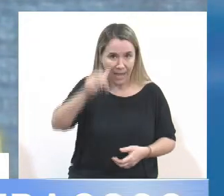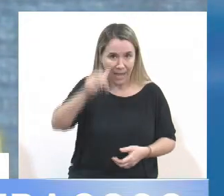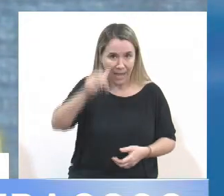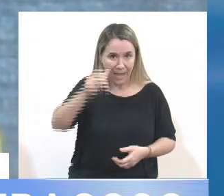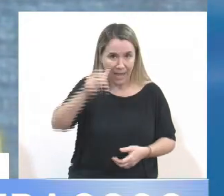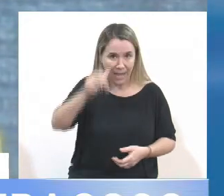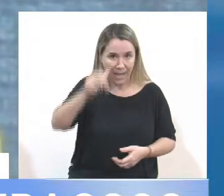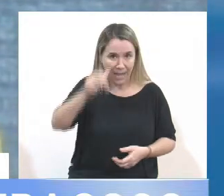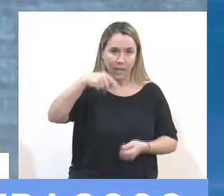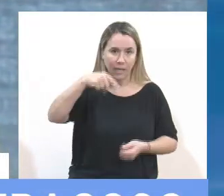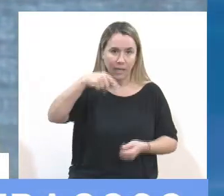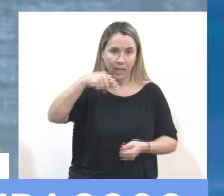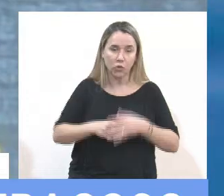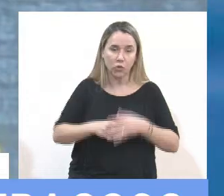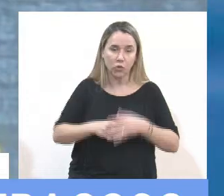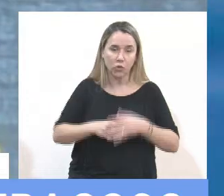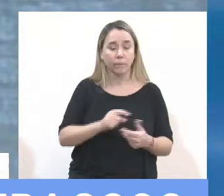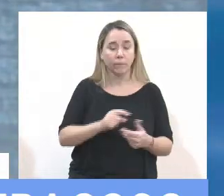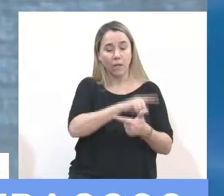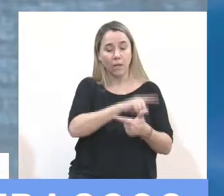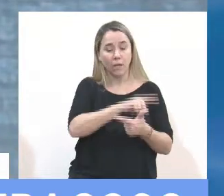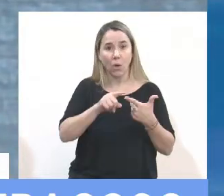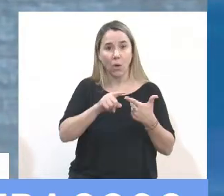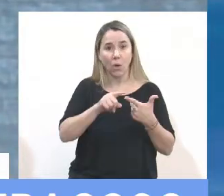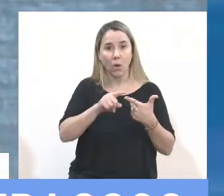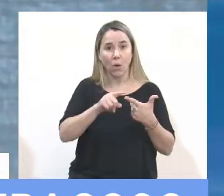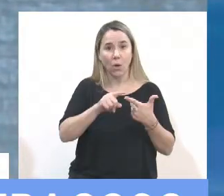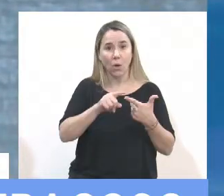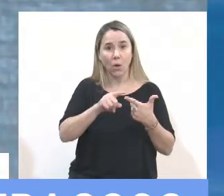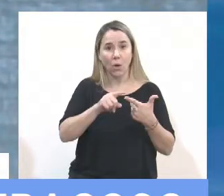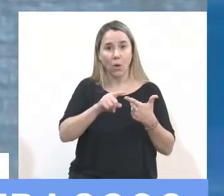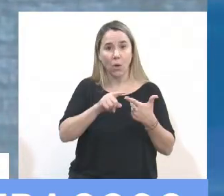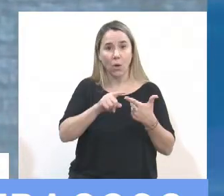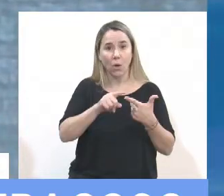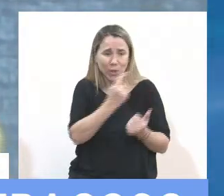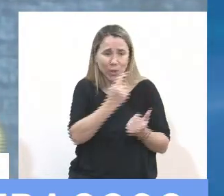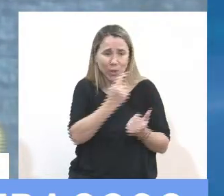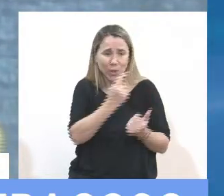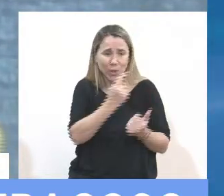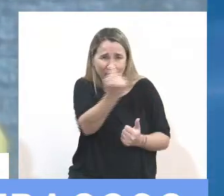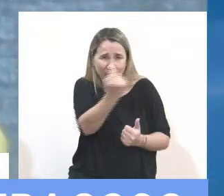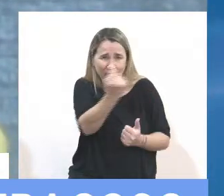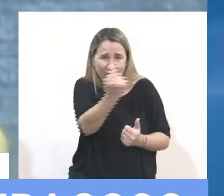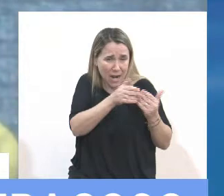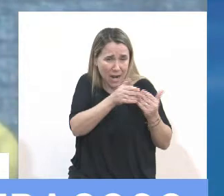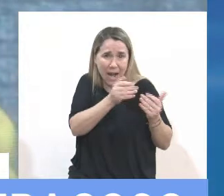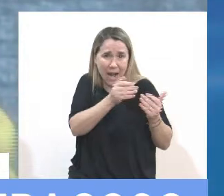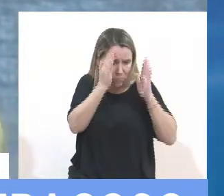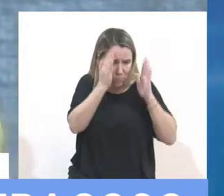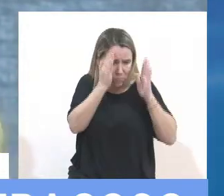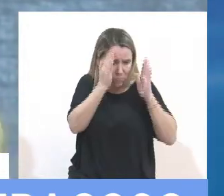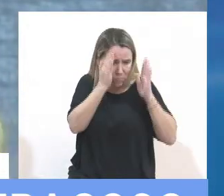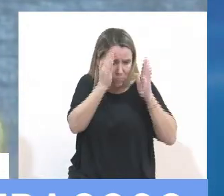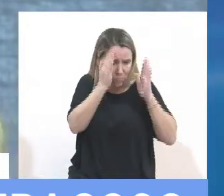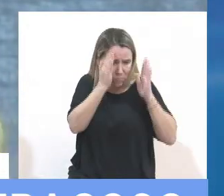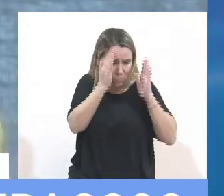Mirkin. En segundo lugar, la rapidez con que todos y cada uno de los miembros de la Comisión se abocaron a allanar